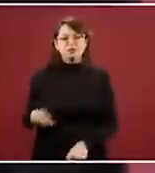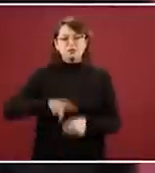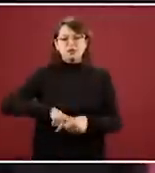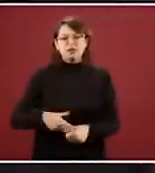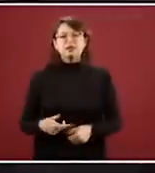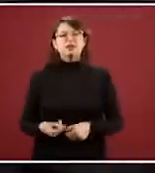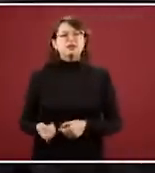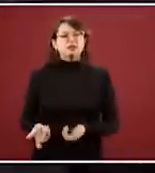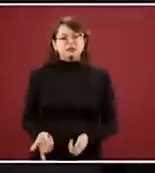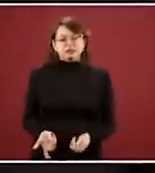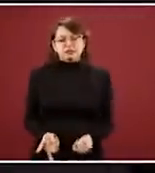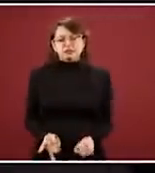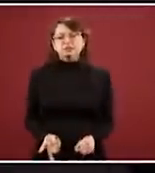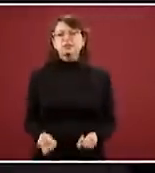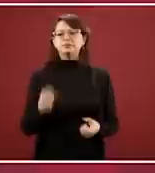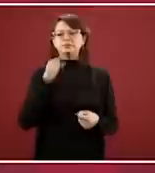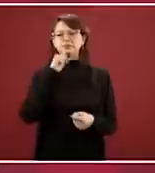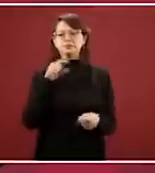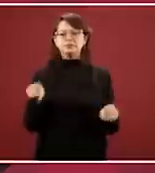Y se endeudó